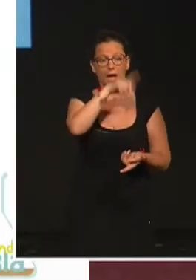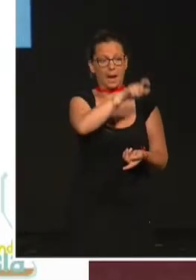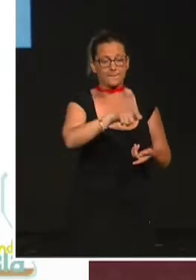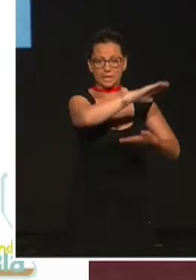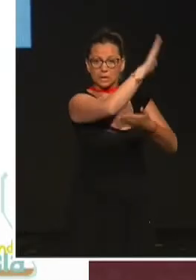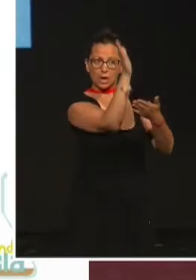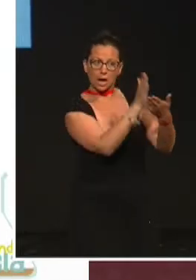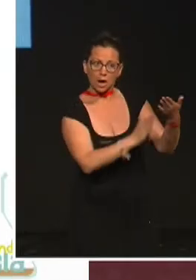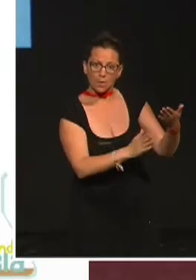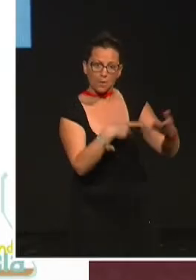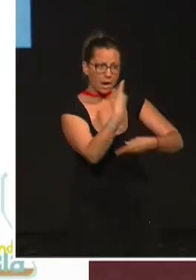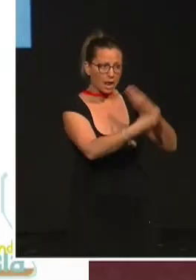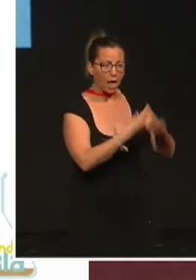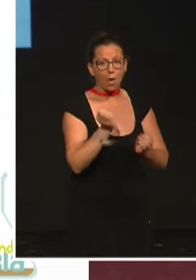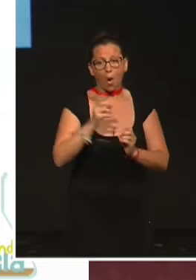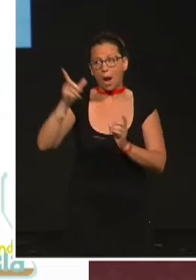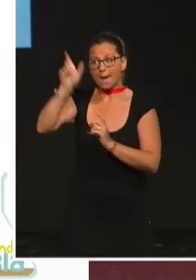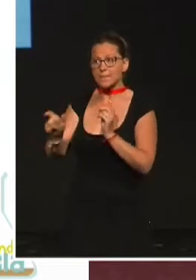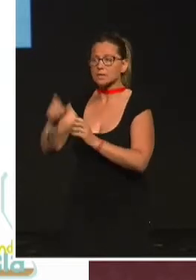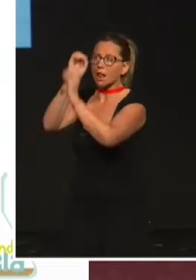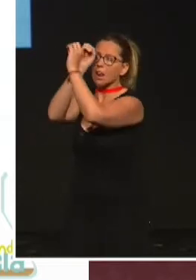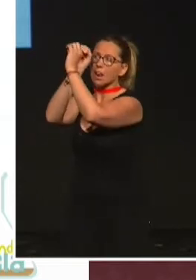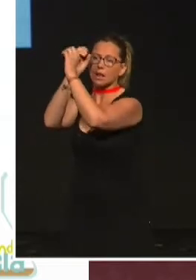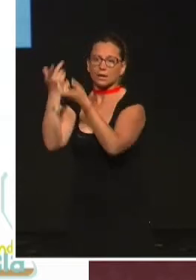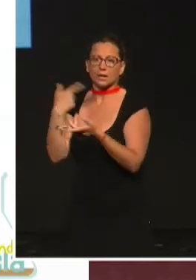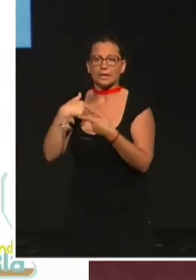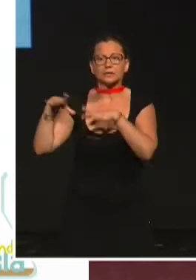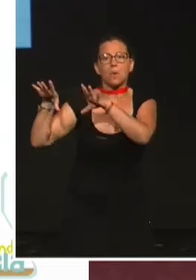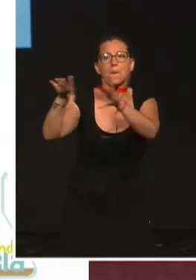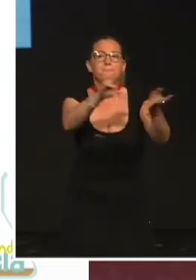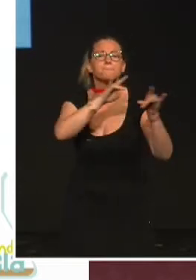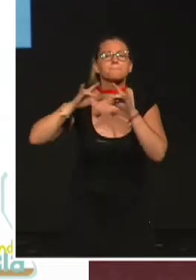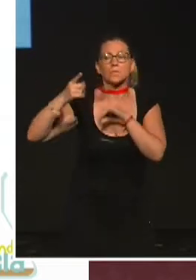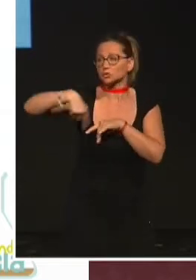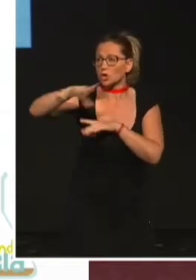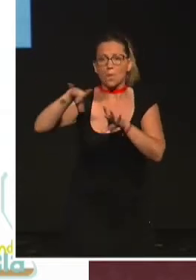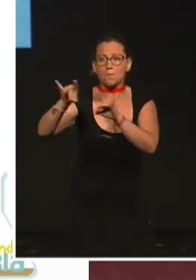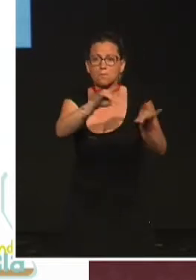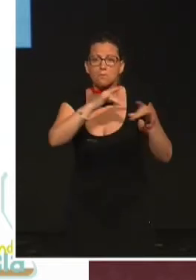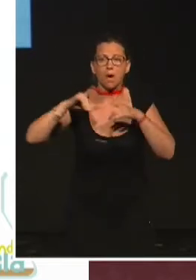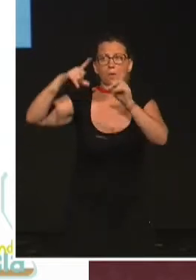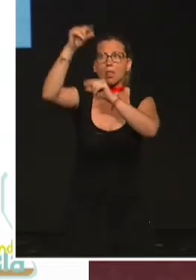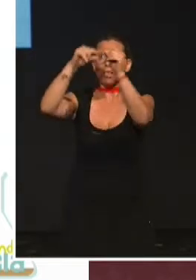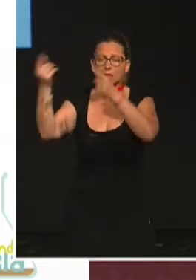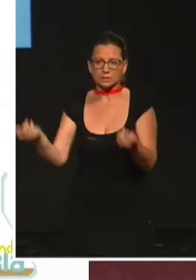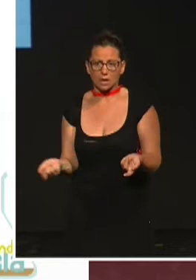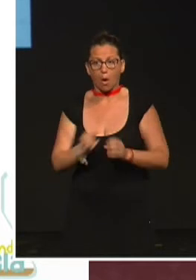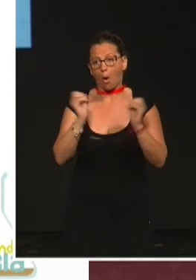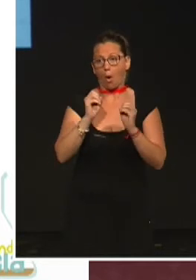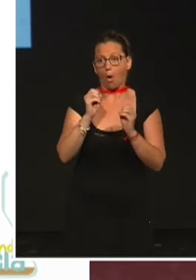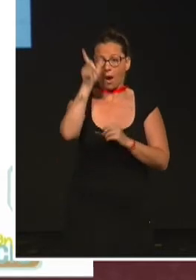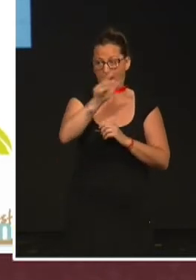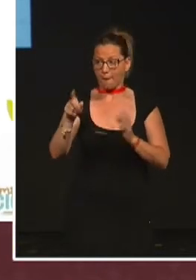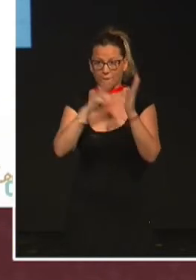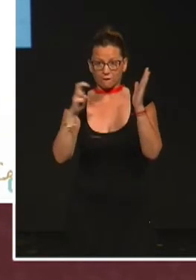los astrónomos, que es que somos polvo de estrellas. O también los físicos, con lo que es la primera ley de la termodinámica,